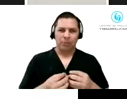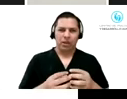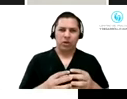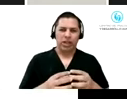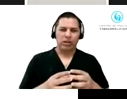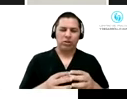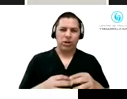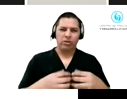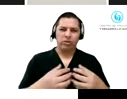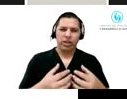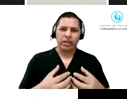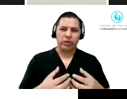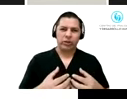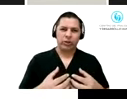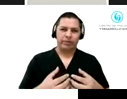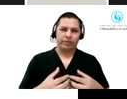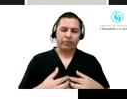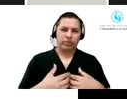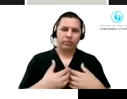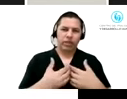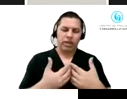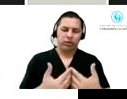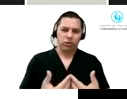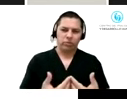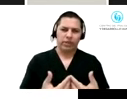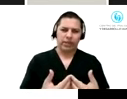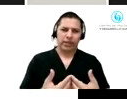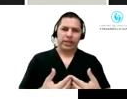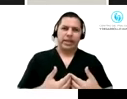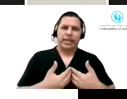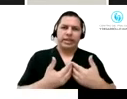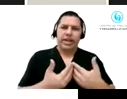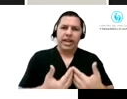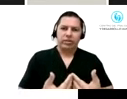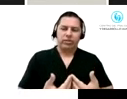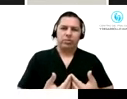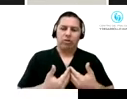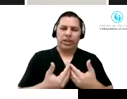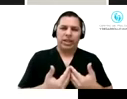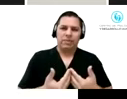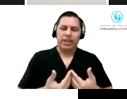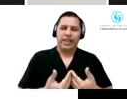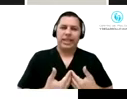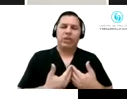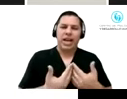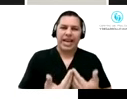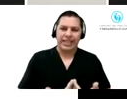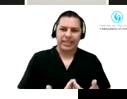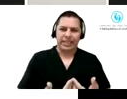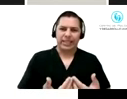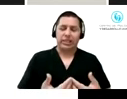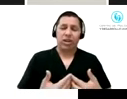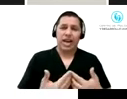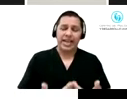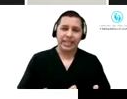emociones. Por tanto, hay un desarrollo en los hombres que se va dando paulatinamente desde una